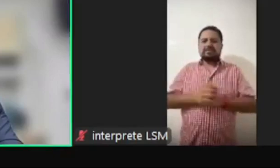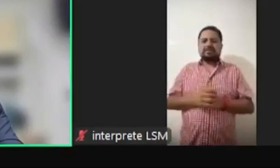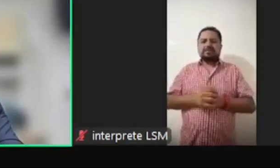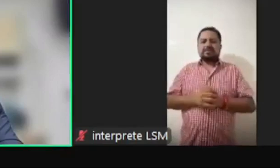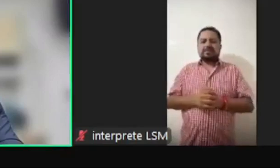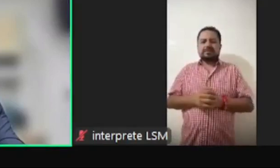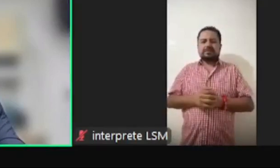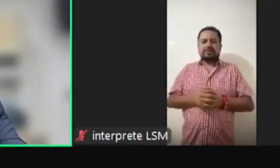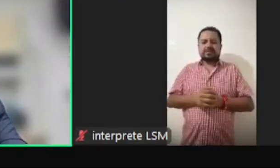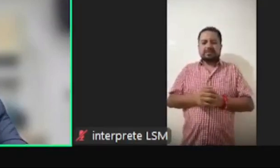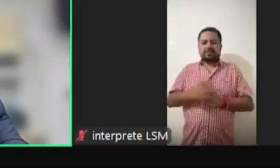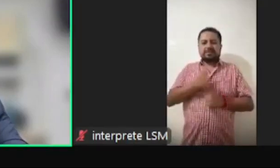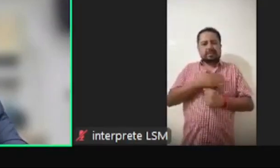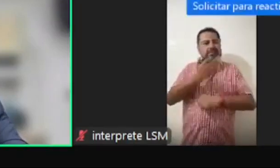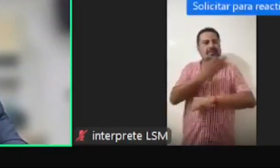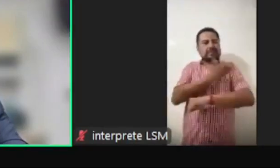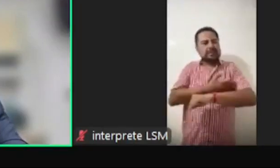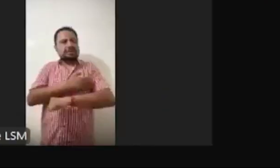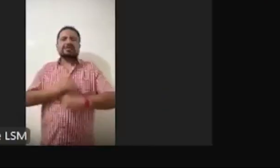Buenas a tardes. todos.